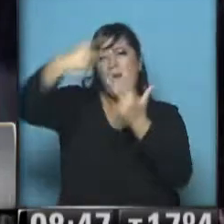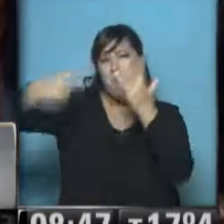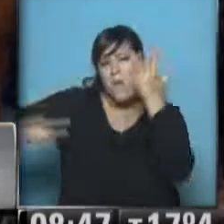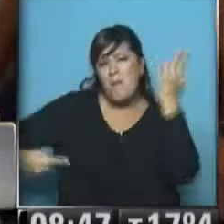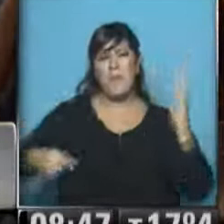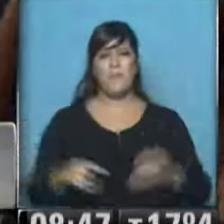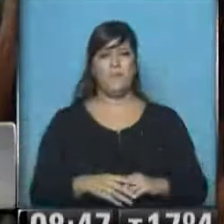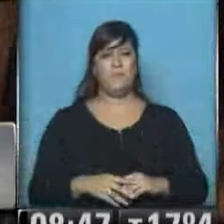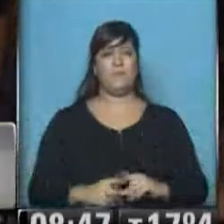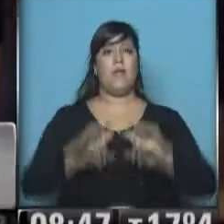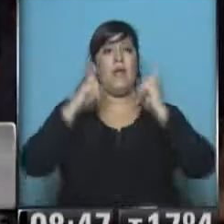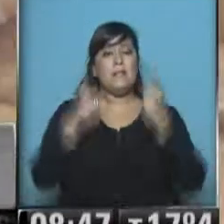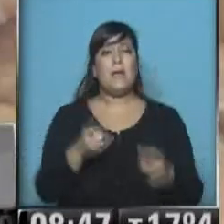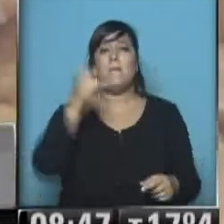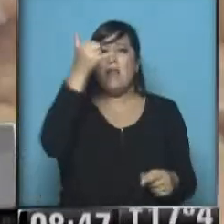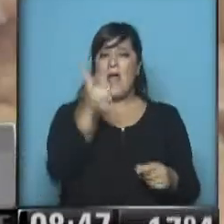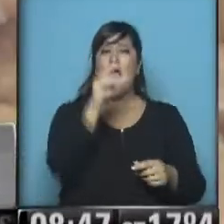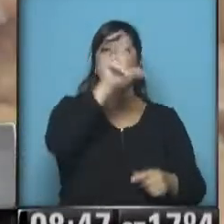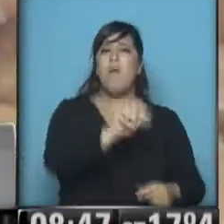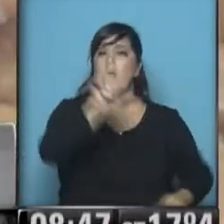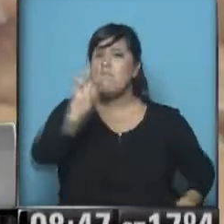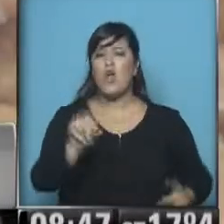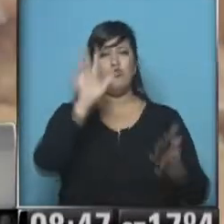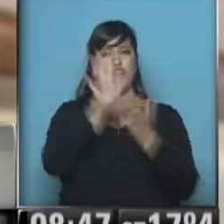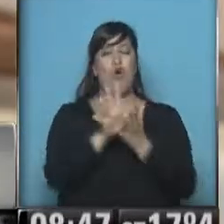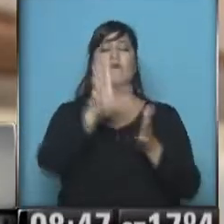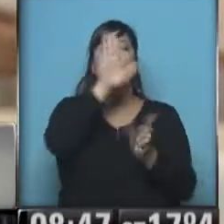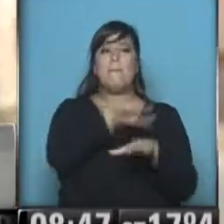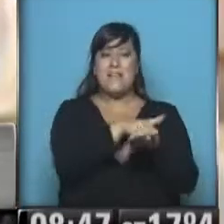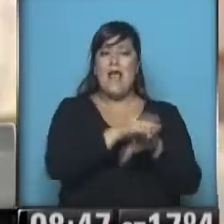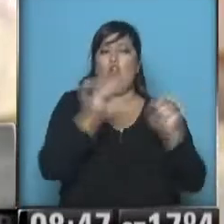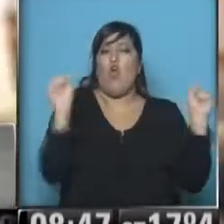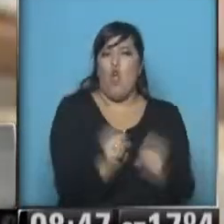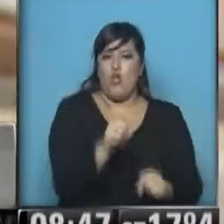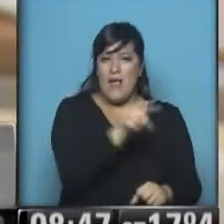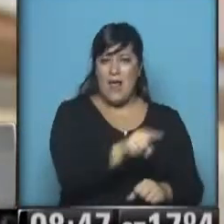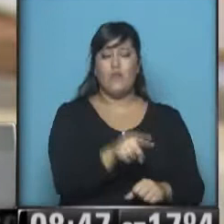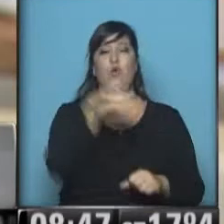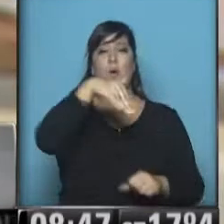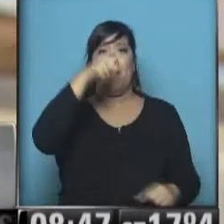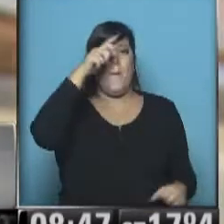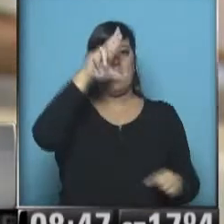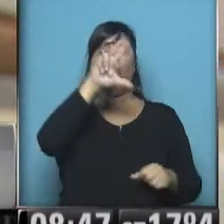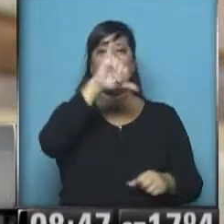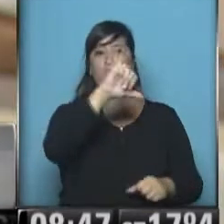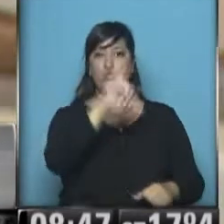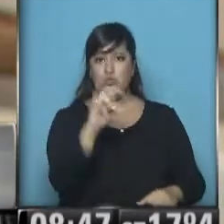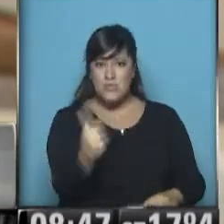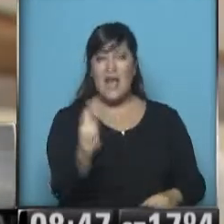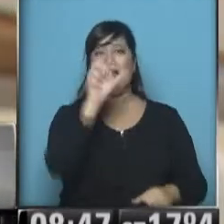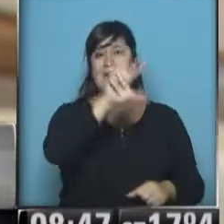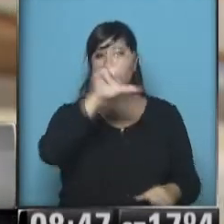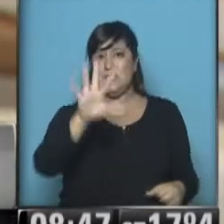presupuestos y también se encuentran ofertas en pescado congelado. El kilo de merluza congelado del sur está 35